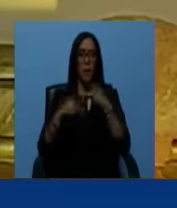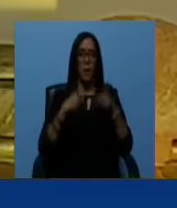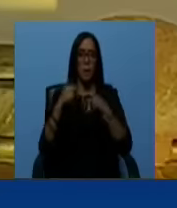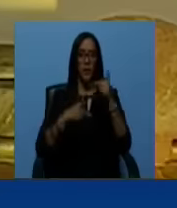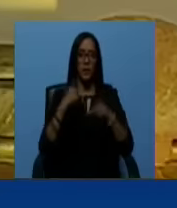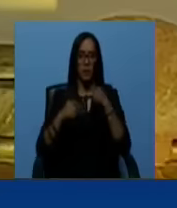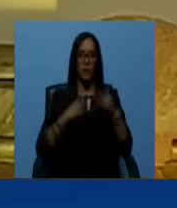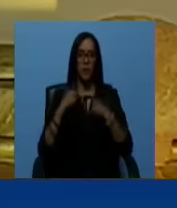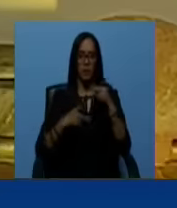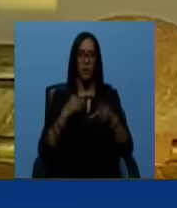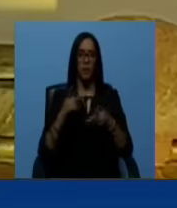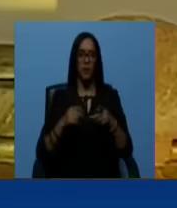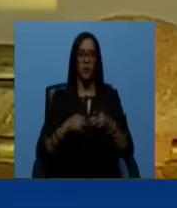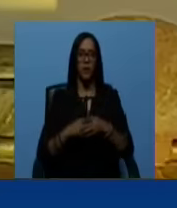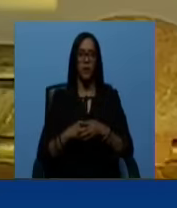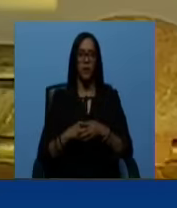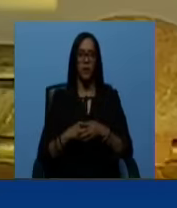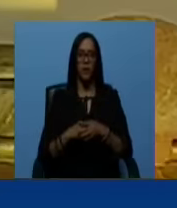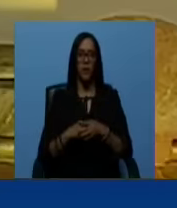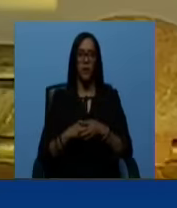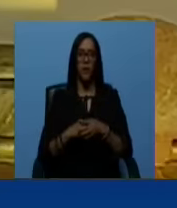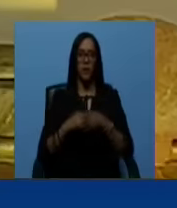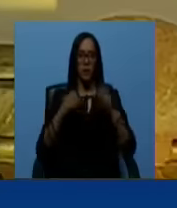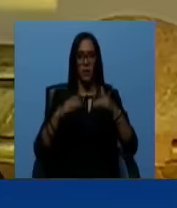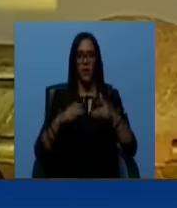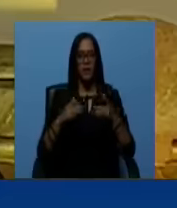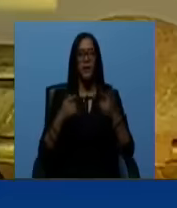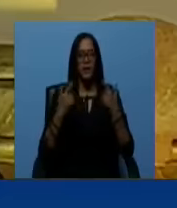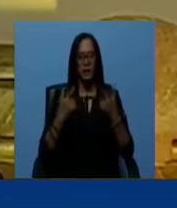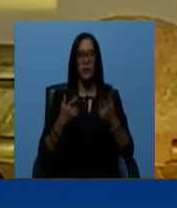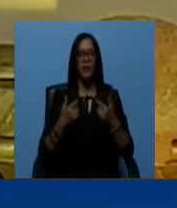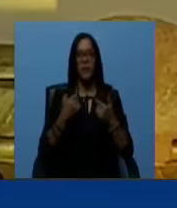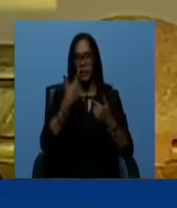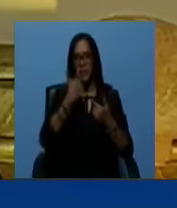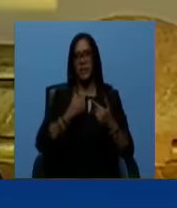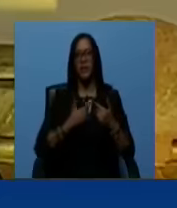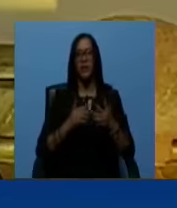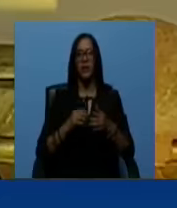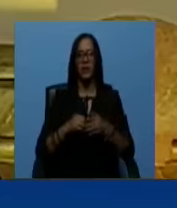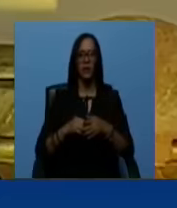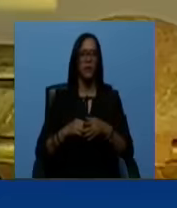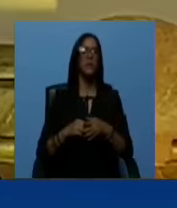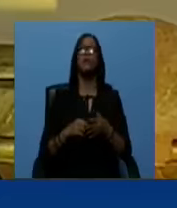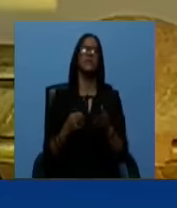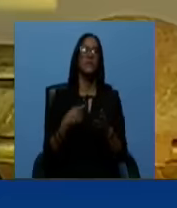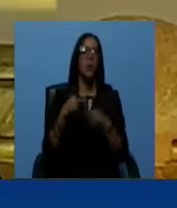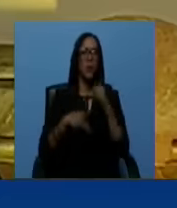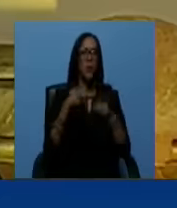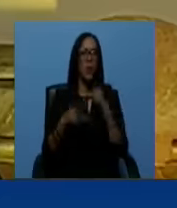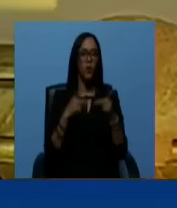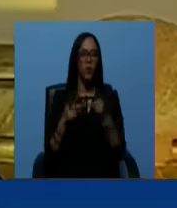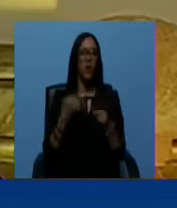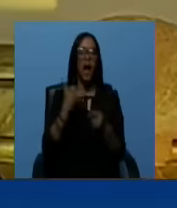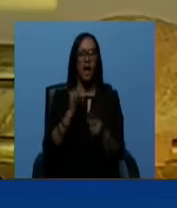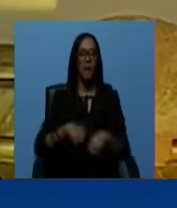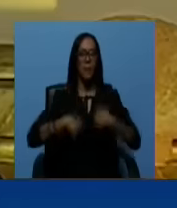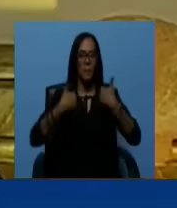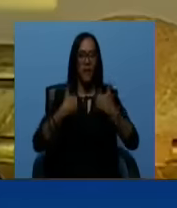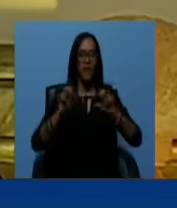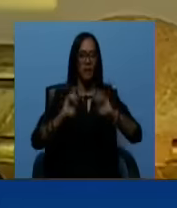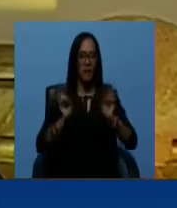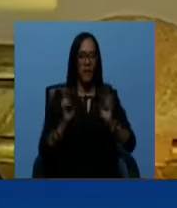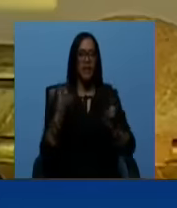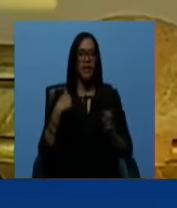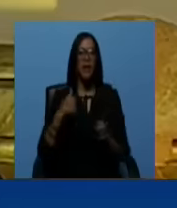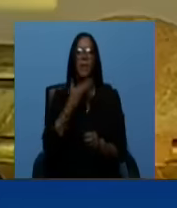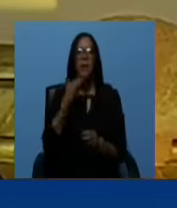marcas, calidad y precios, y me dijo: aquí hay mejores productos, hay más marcas y tienen